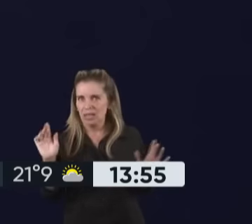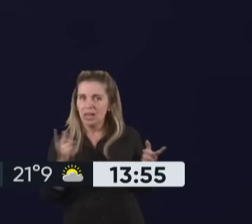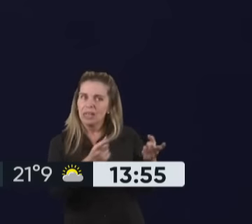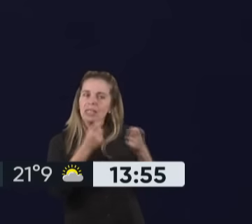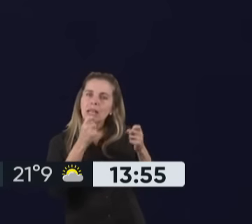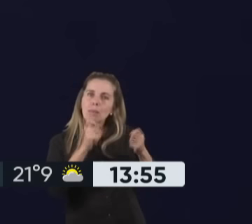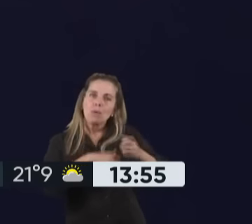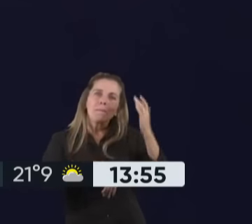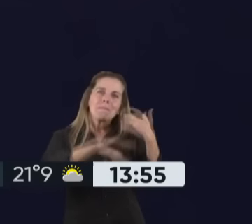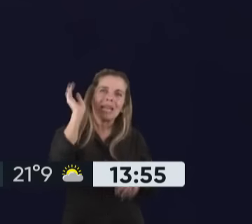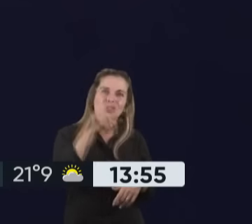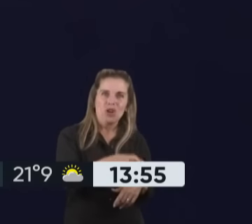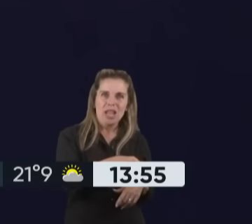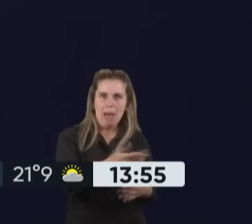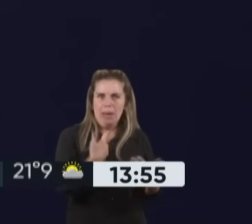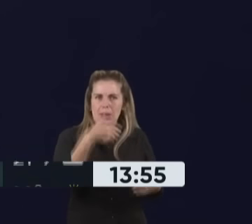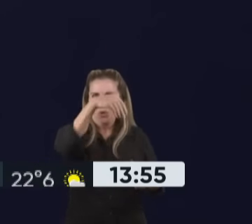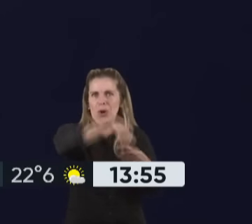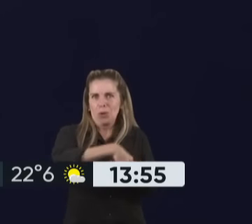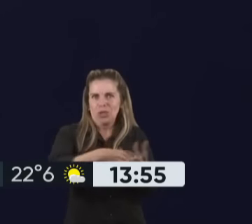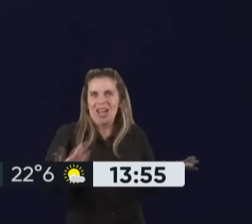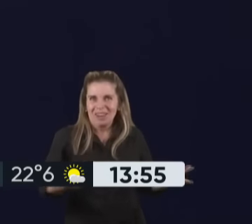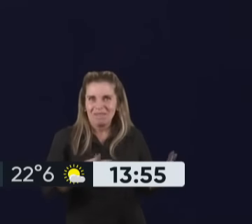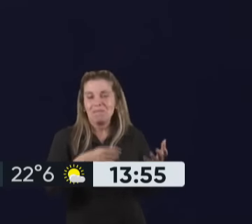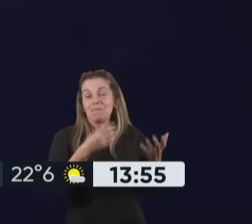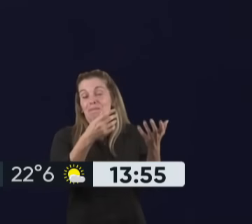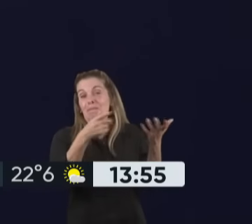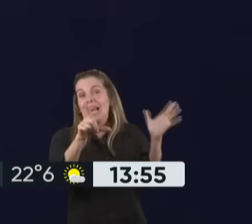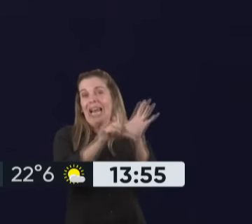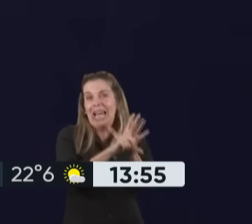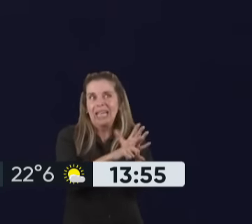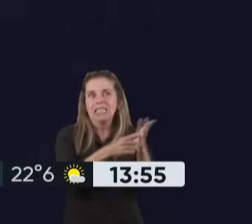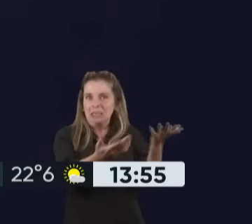como para poder sacar esos proyectos tan